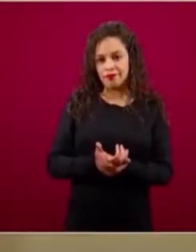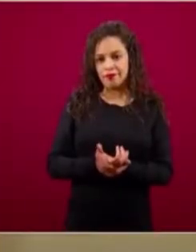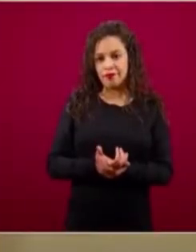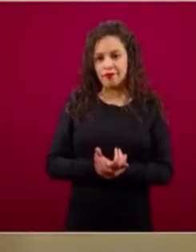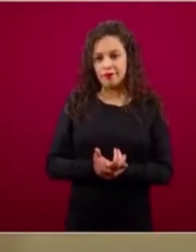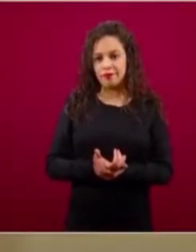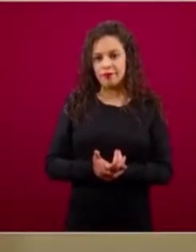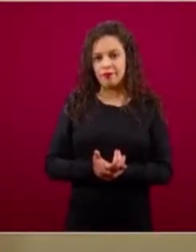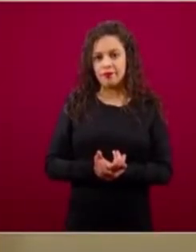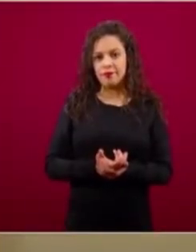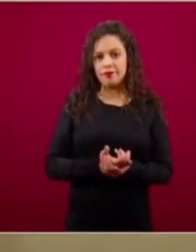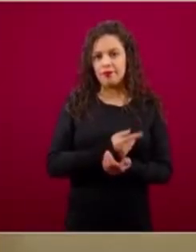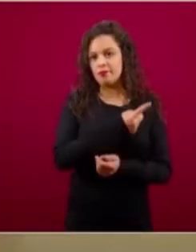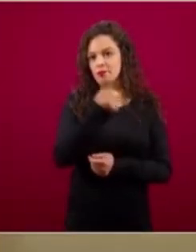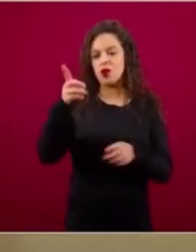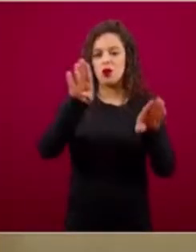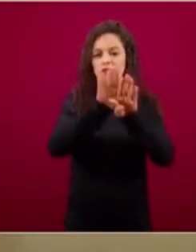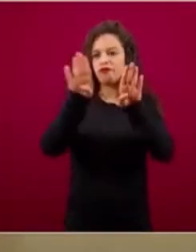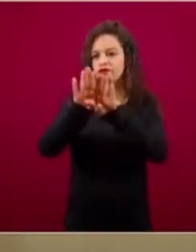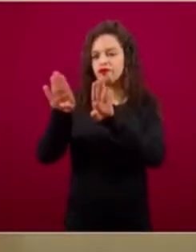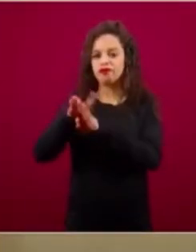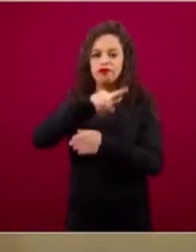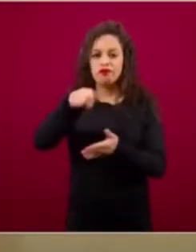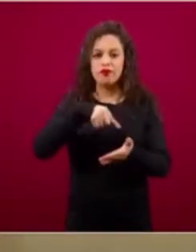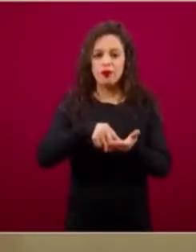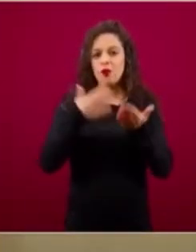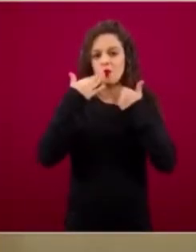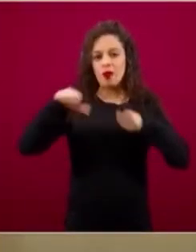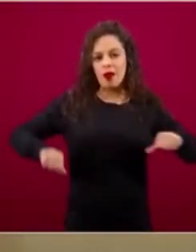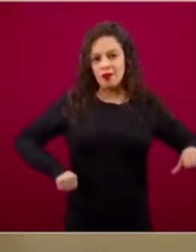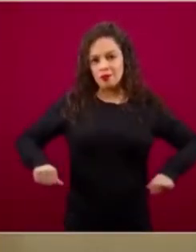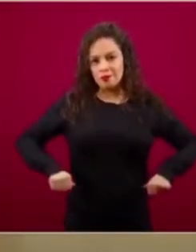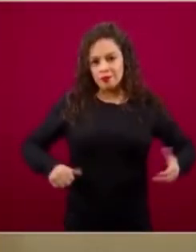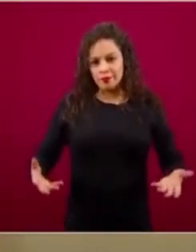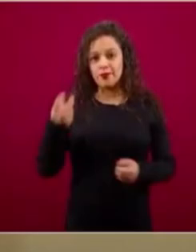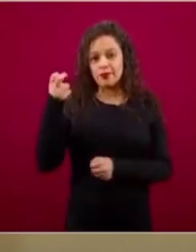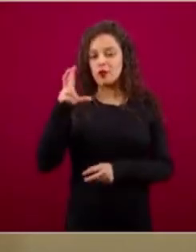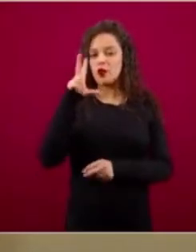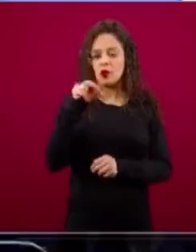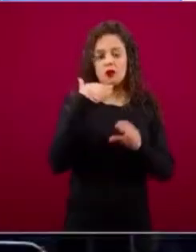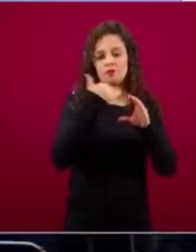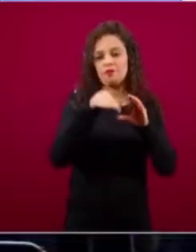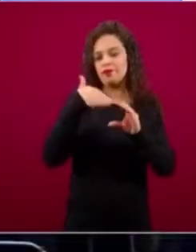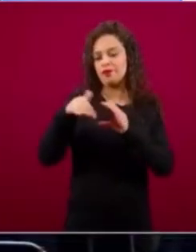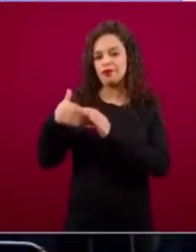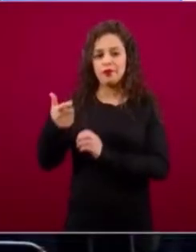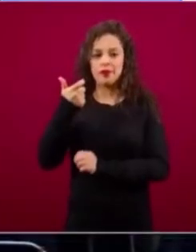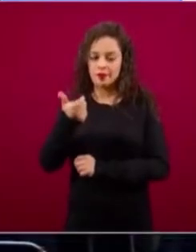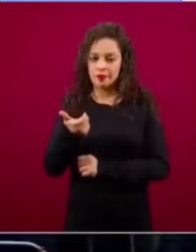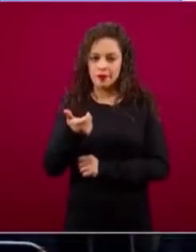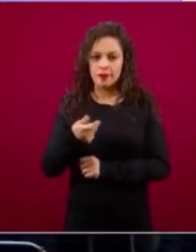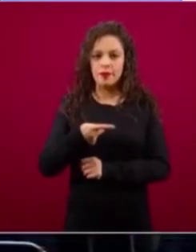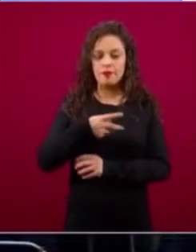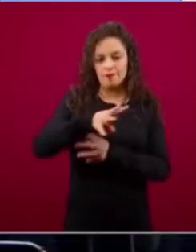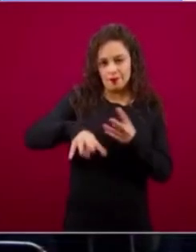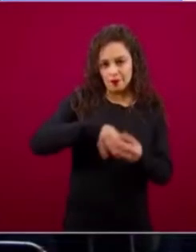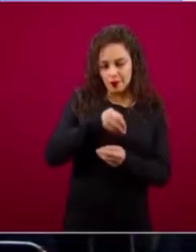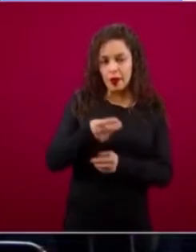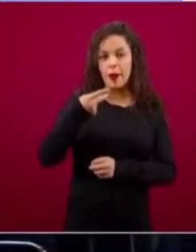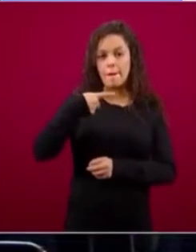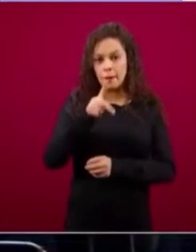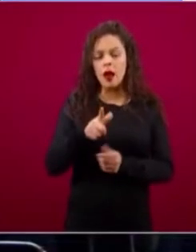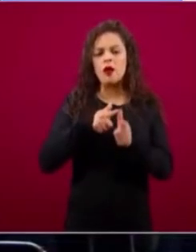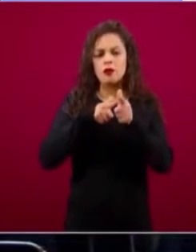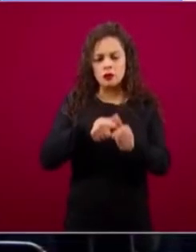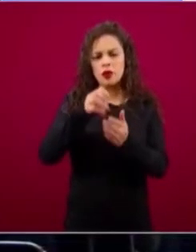actividades entonces no hace no hace la tesorería dispersiones pero el lunes pero nosotros seguimos registrando entonces lo